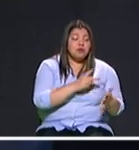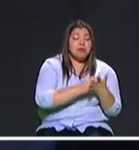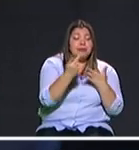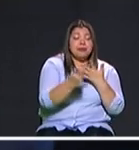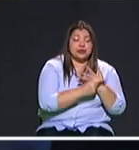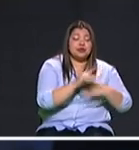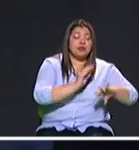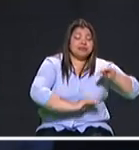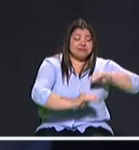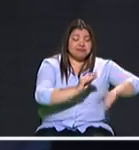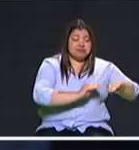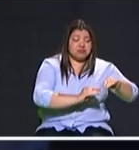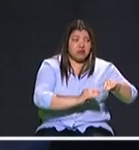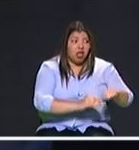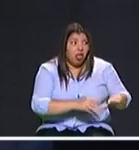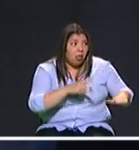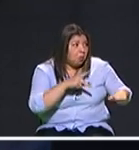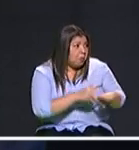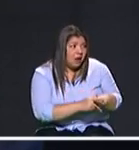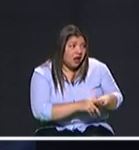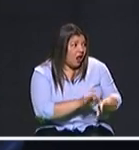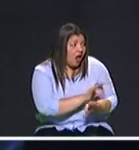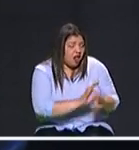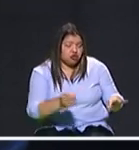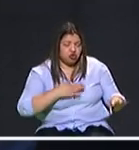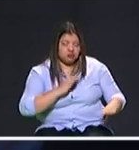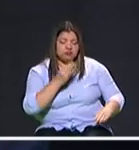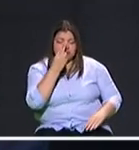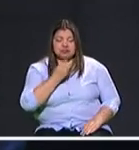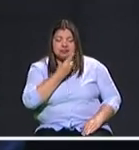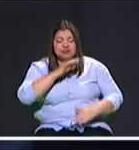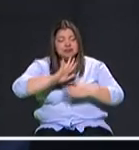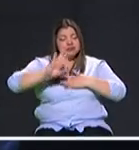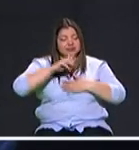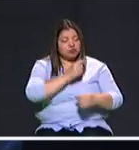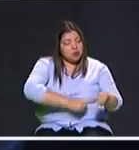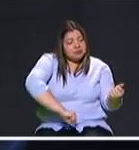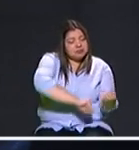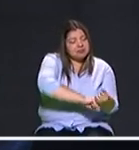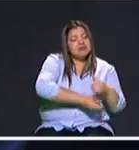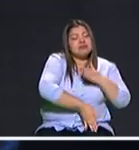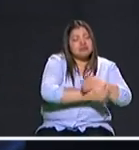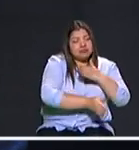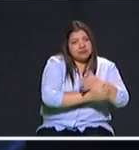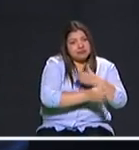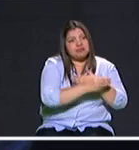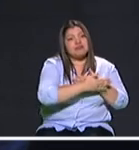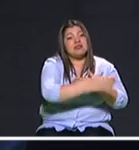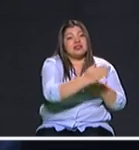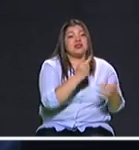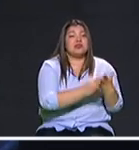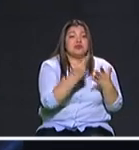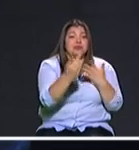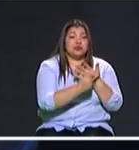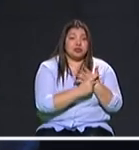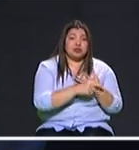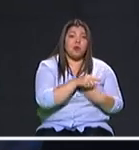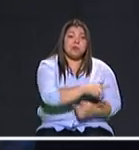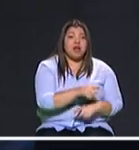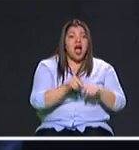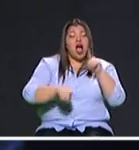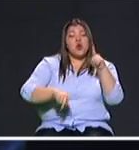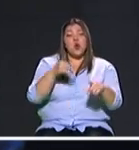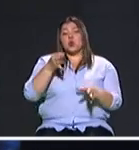no se termina yo me comprometo el año entrante a continuarlo medellín lo necesita porque es que el argumento de muchos jueces y en muchos